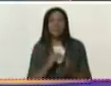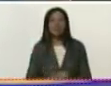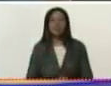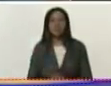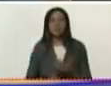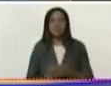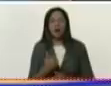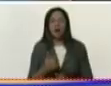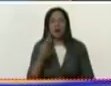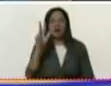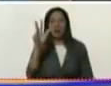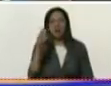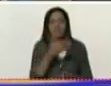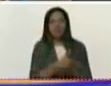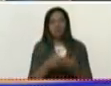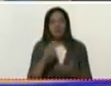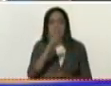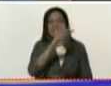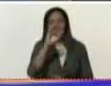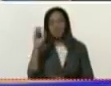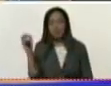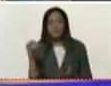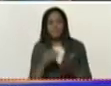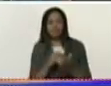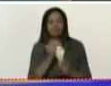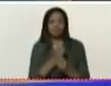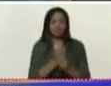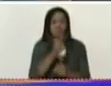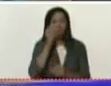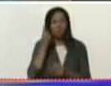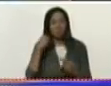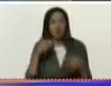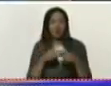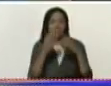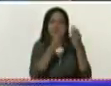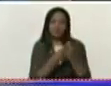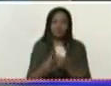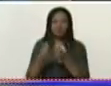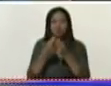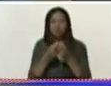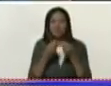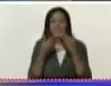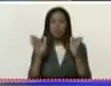del 3.500.000 trabajadores y trabajadoras de la administración pública.